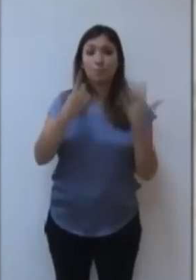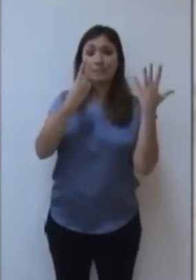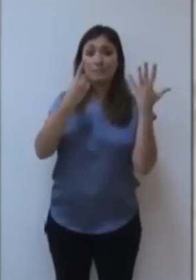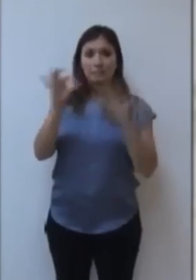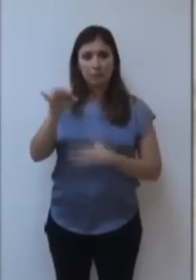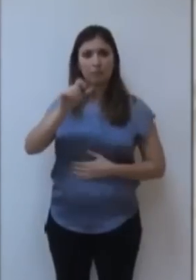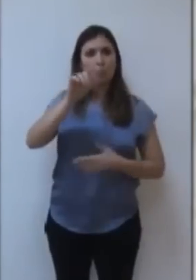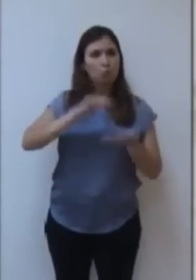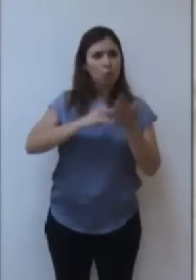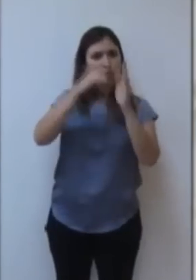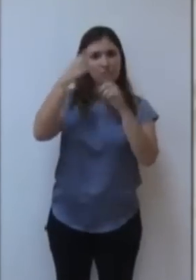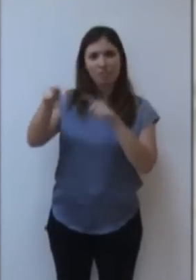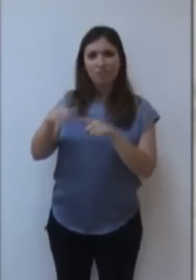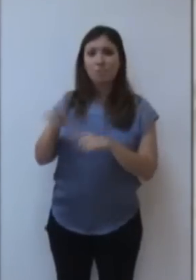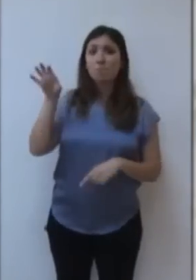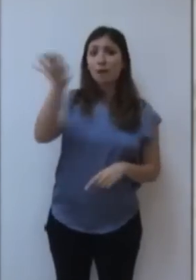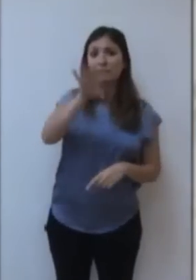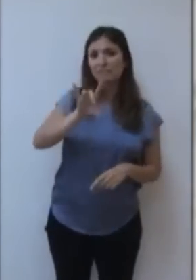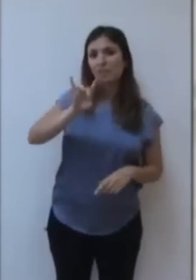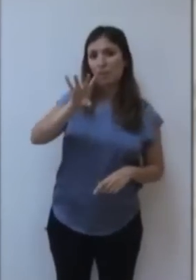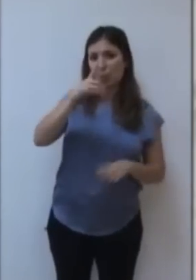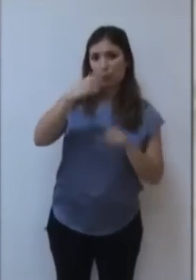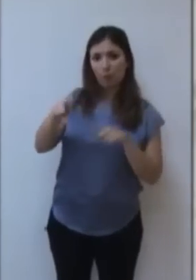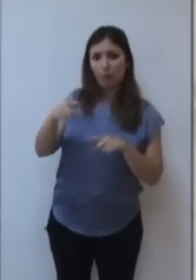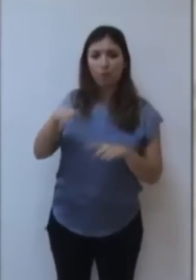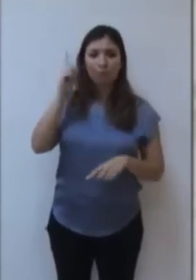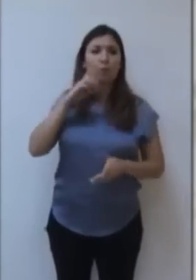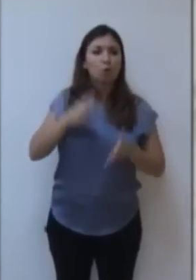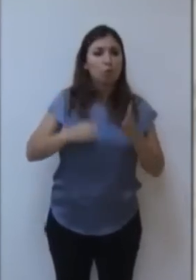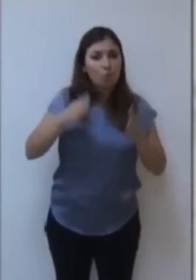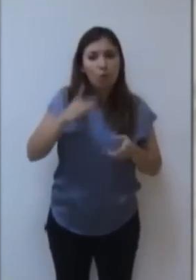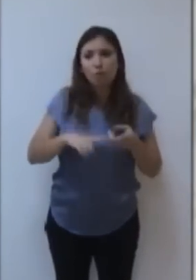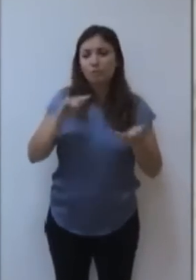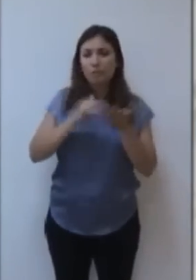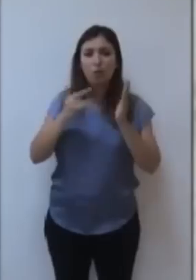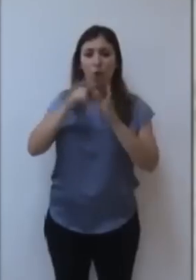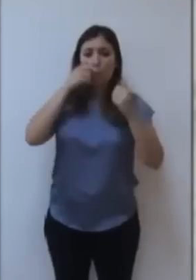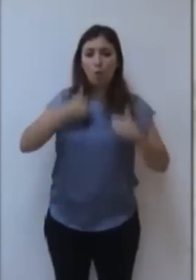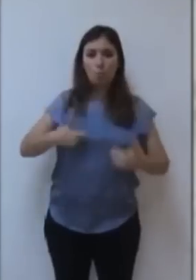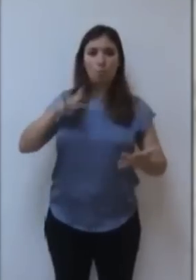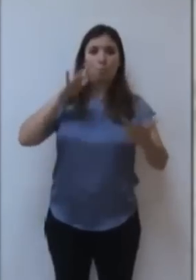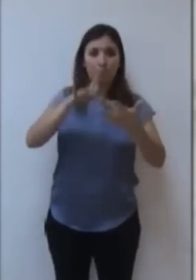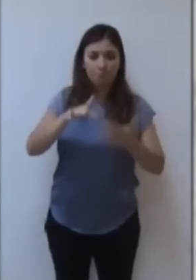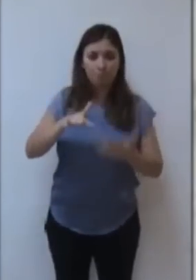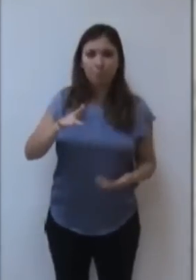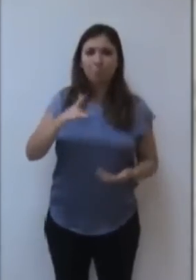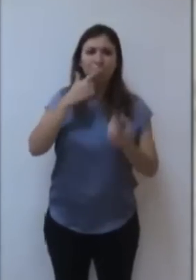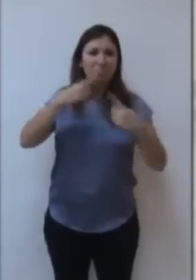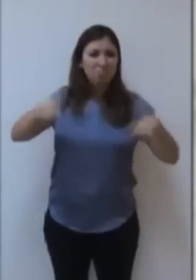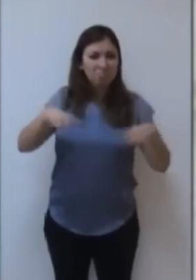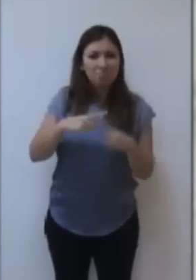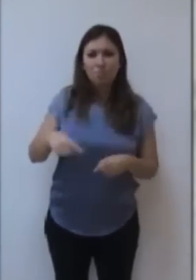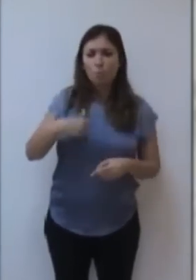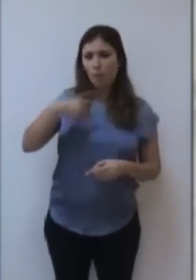proyectos diferentes de 15 países diferentes, con robots, tecnologías de interacción corporal, interacción musical,